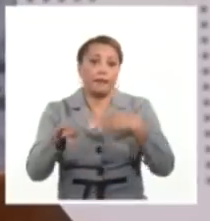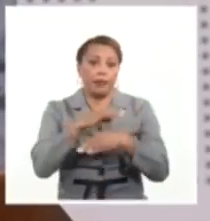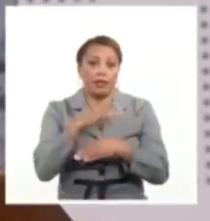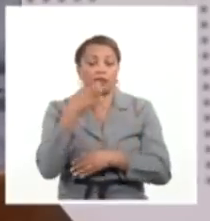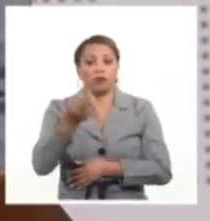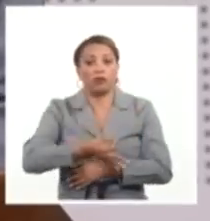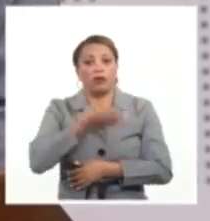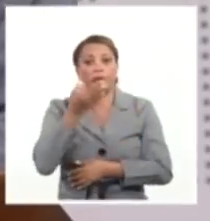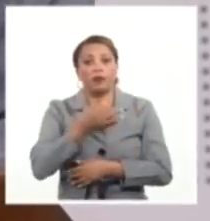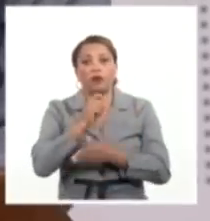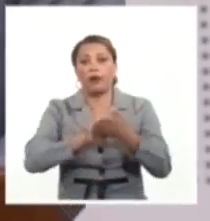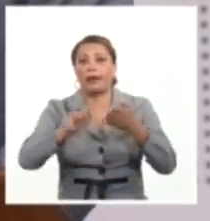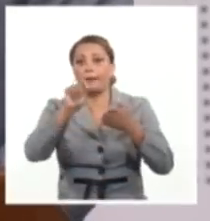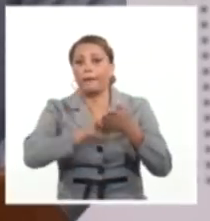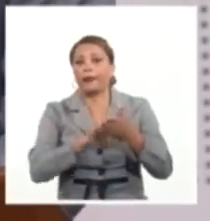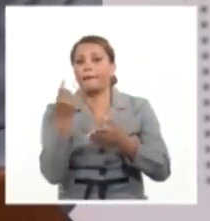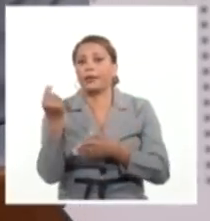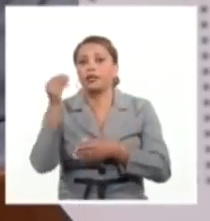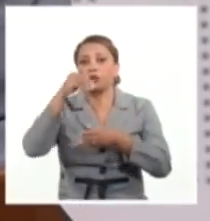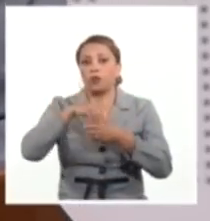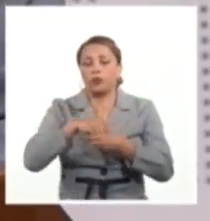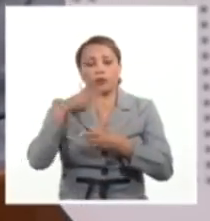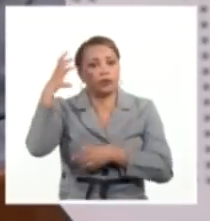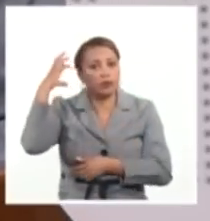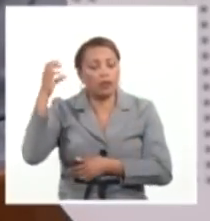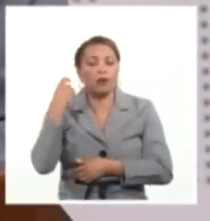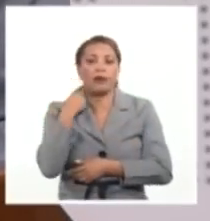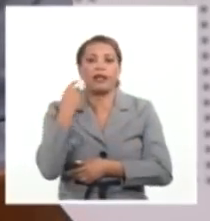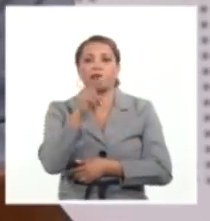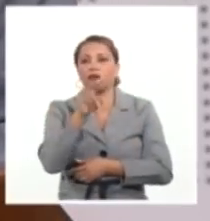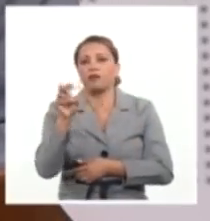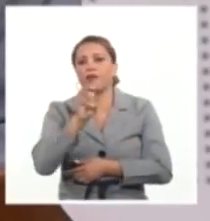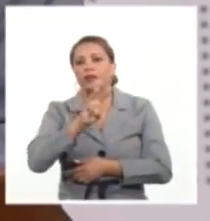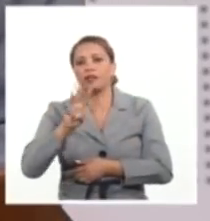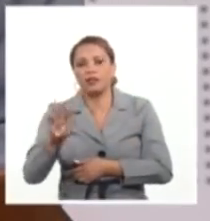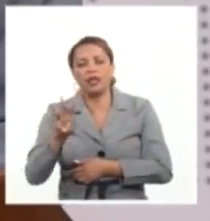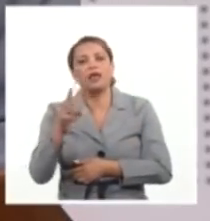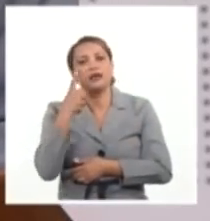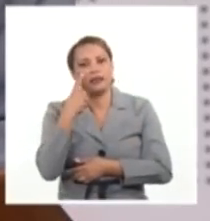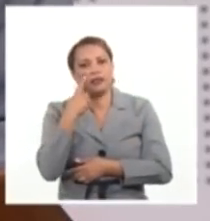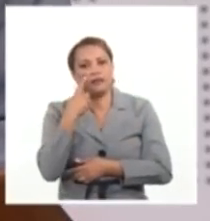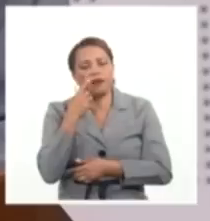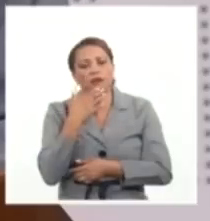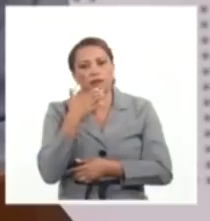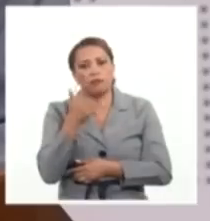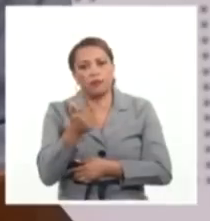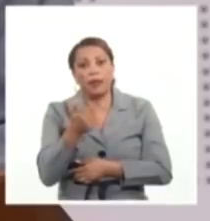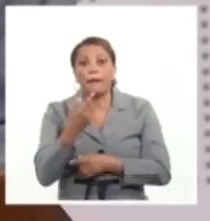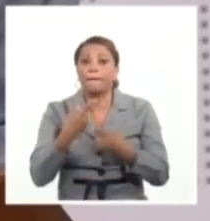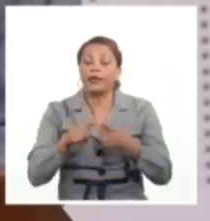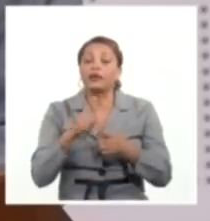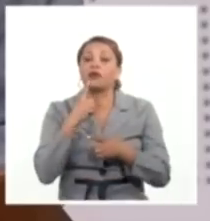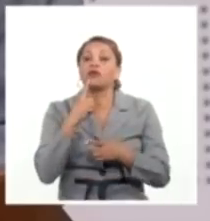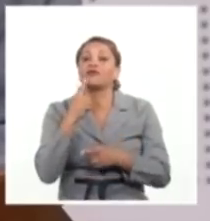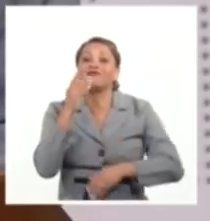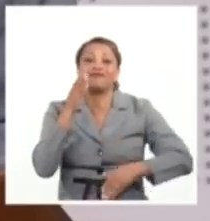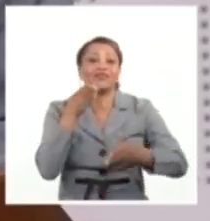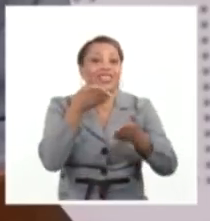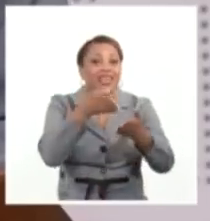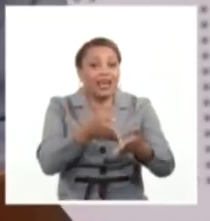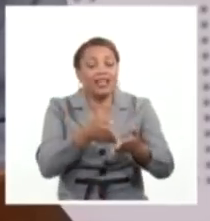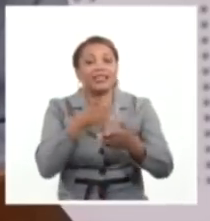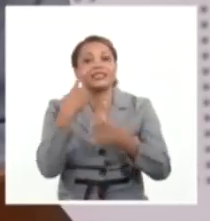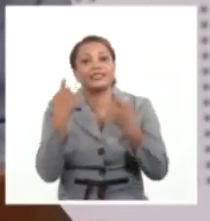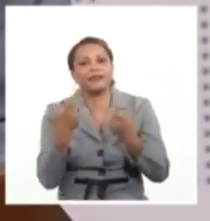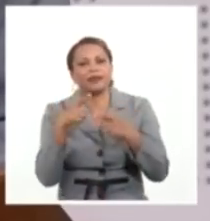el plan y el presupuesto del Estado para 2023 arrojan luces, pero alcanzar sus metas implica